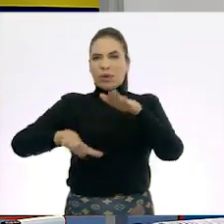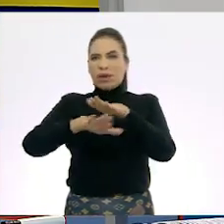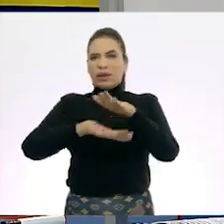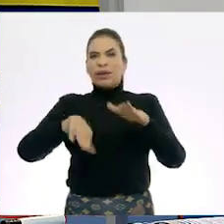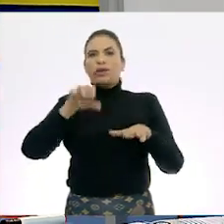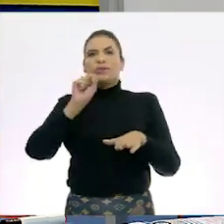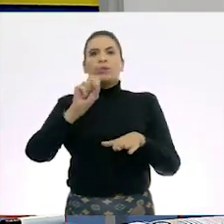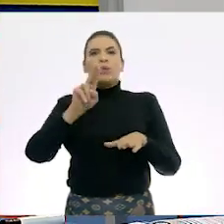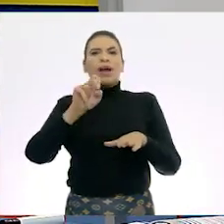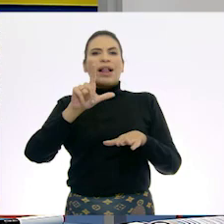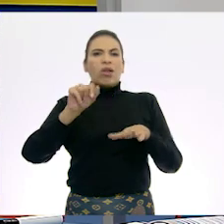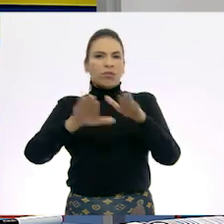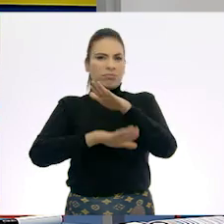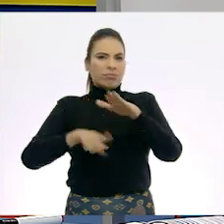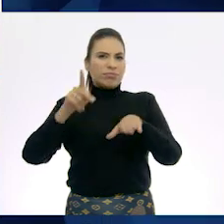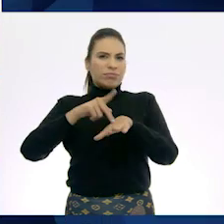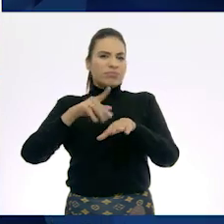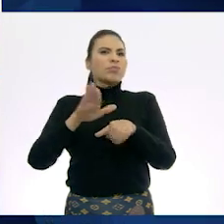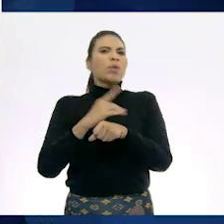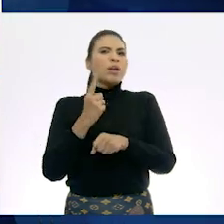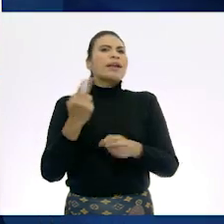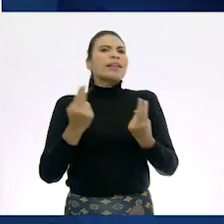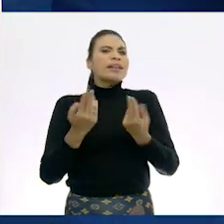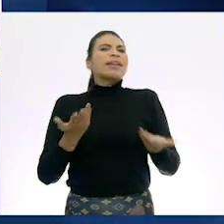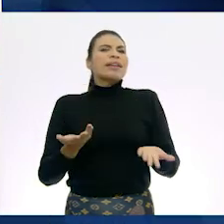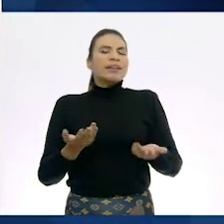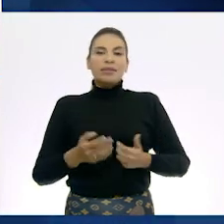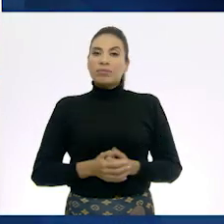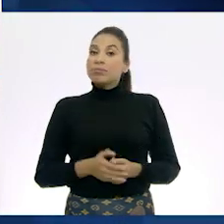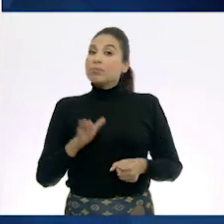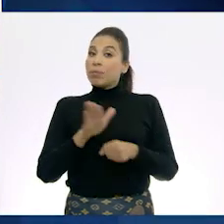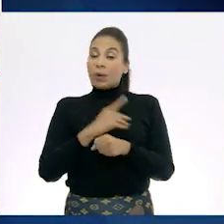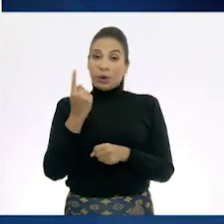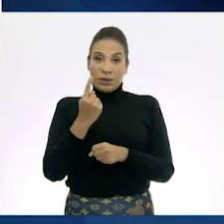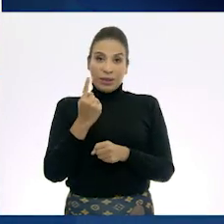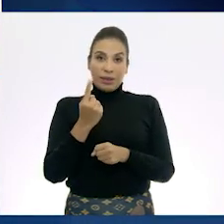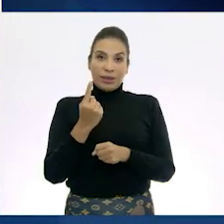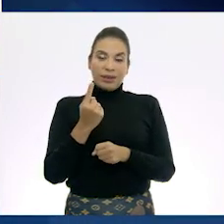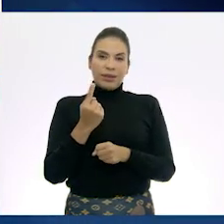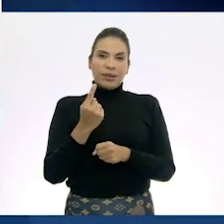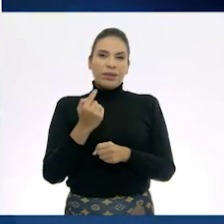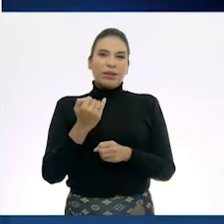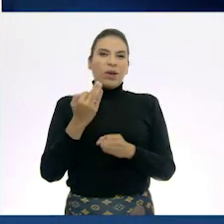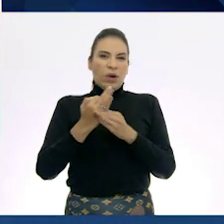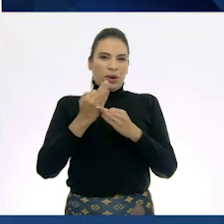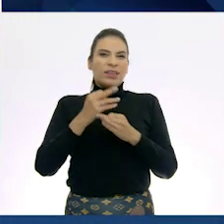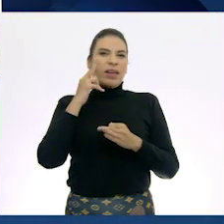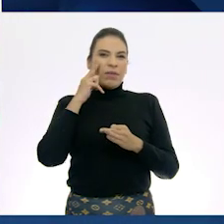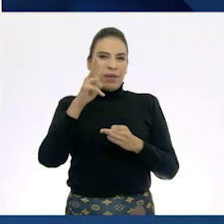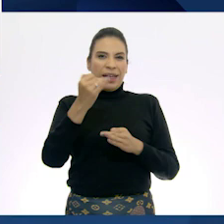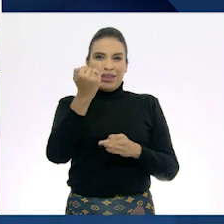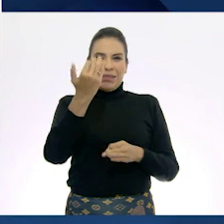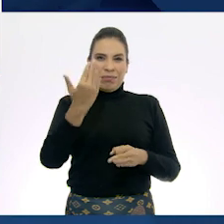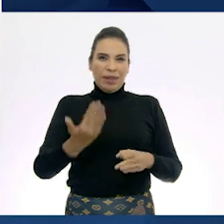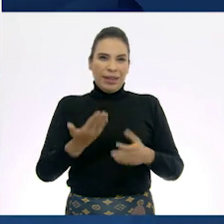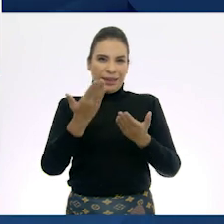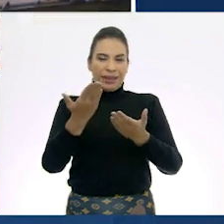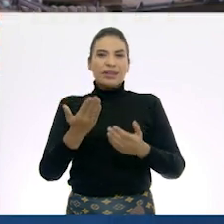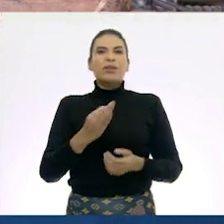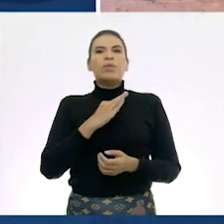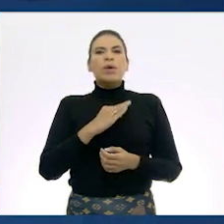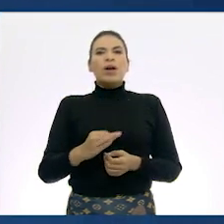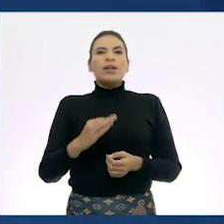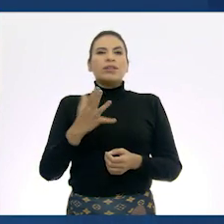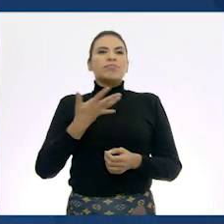del suelo necesitemos también, María? Porque como lo estamos viendo en la imagen,